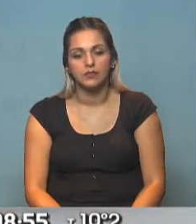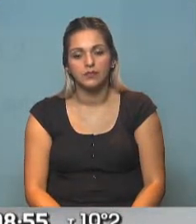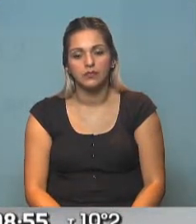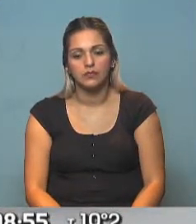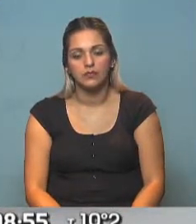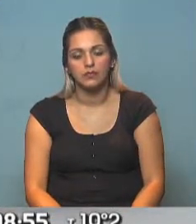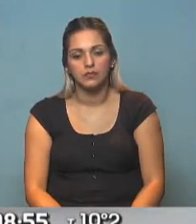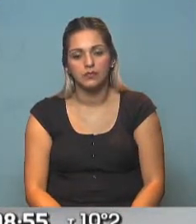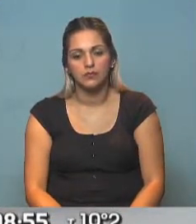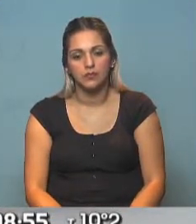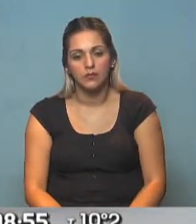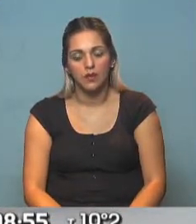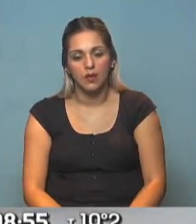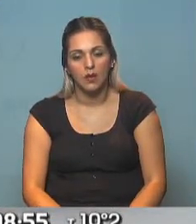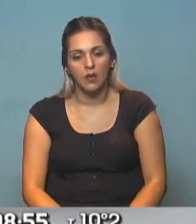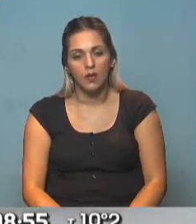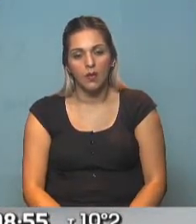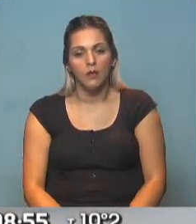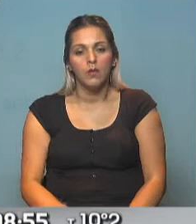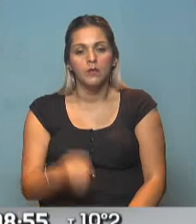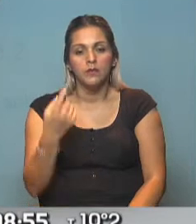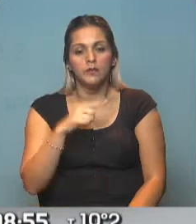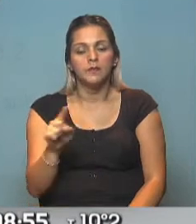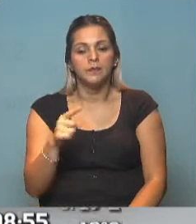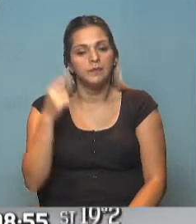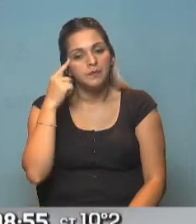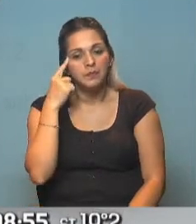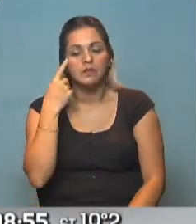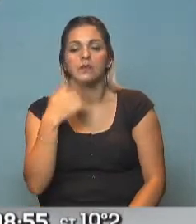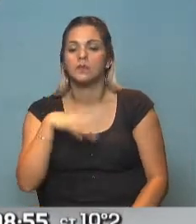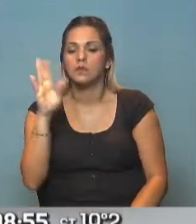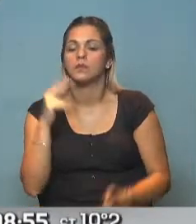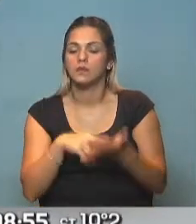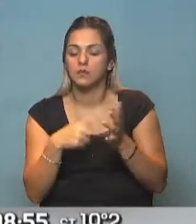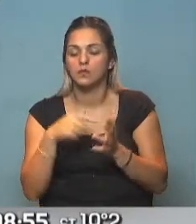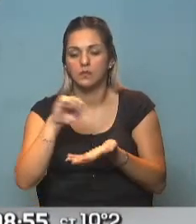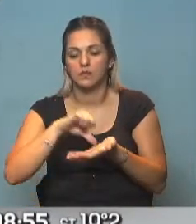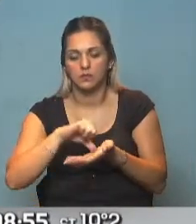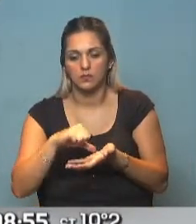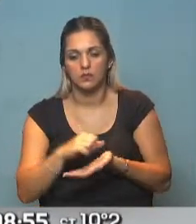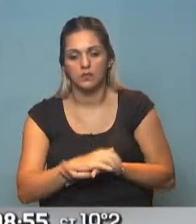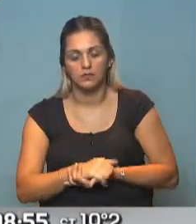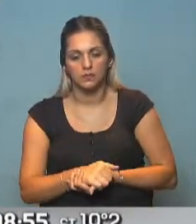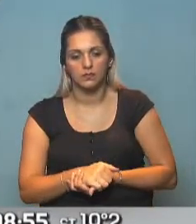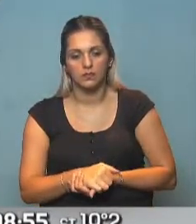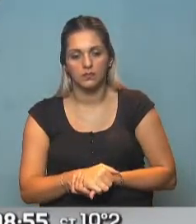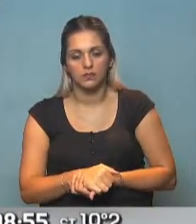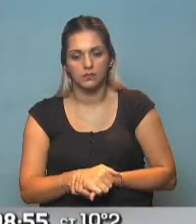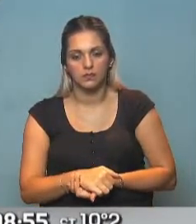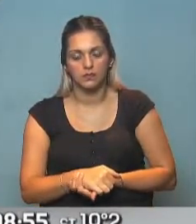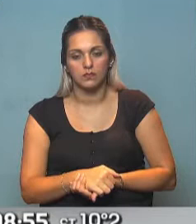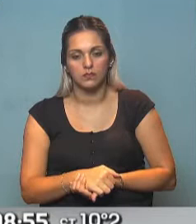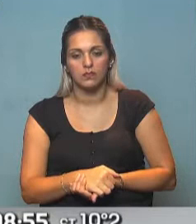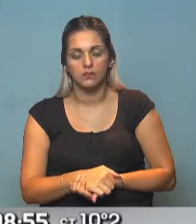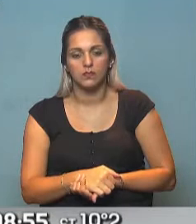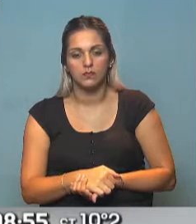entre las siguientes cuál quiere que es el principal problema del país el problema de la república argentina